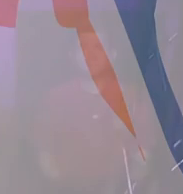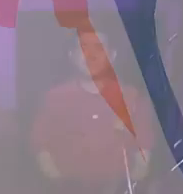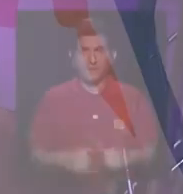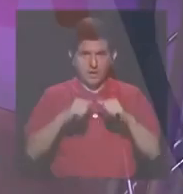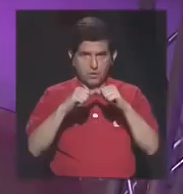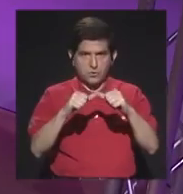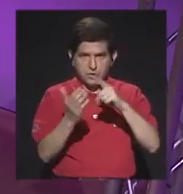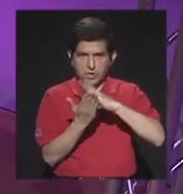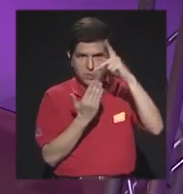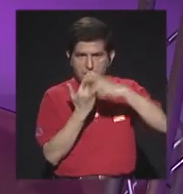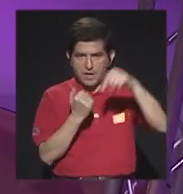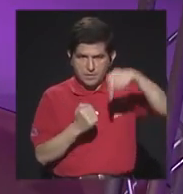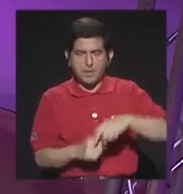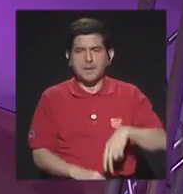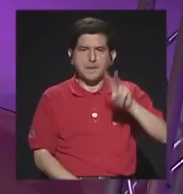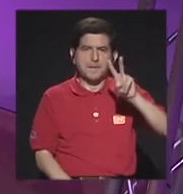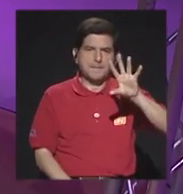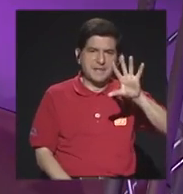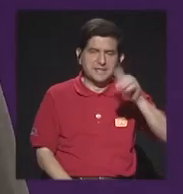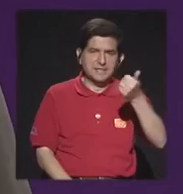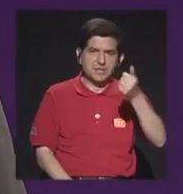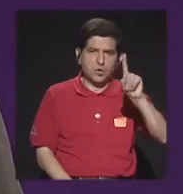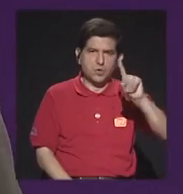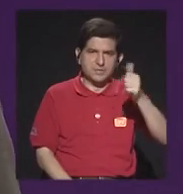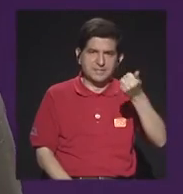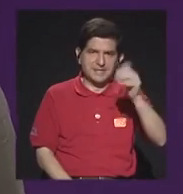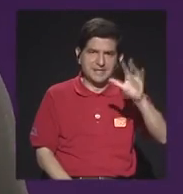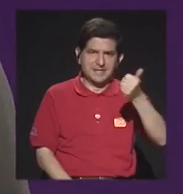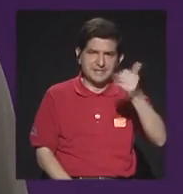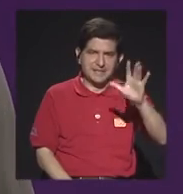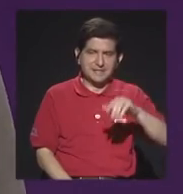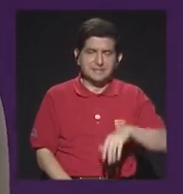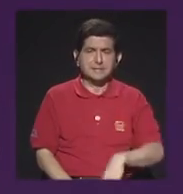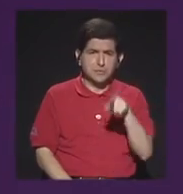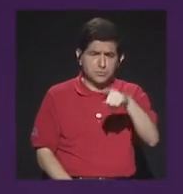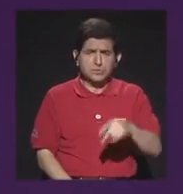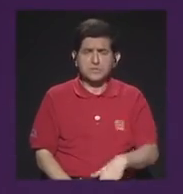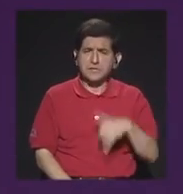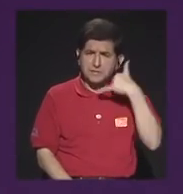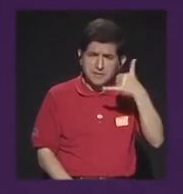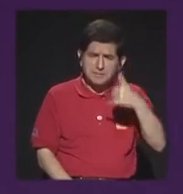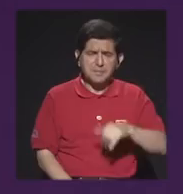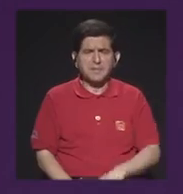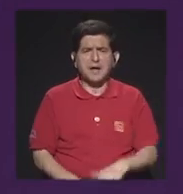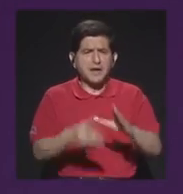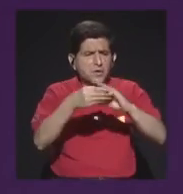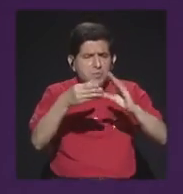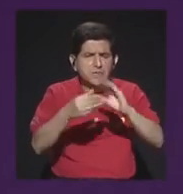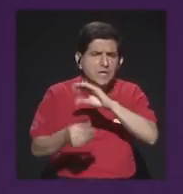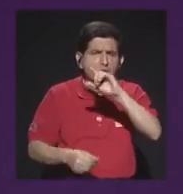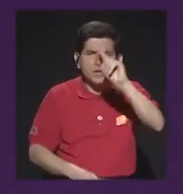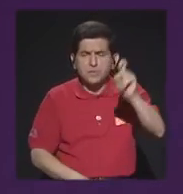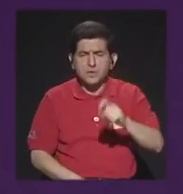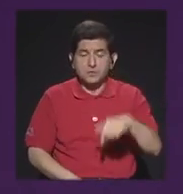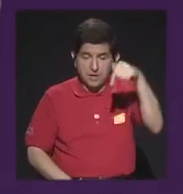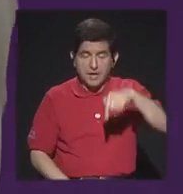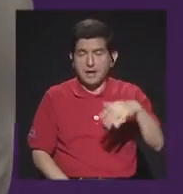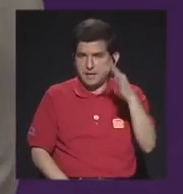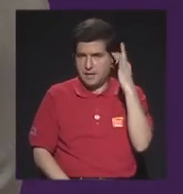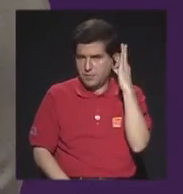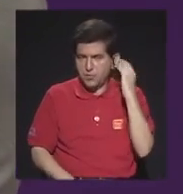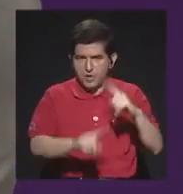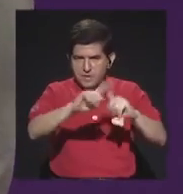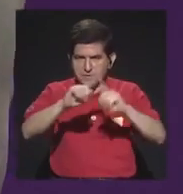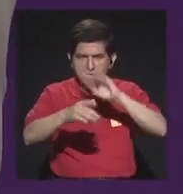Continuamos con nuestro programa 2511-1515 para sus comentarios o preguntas con las mujeres de algunas agendas